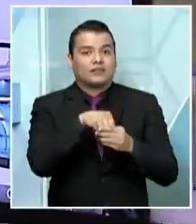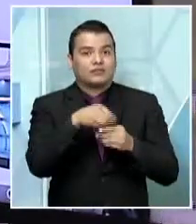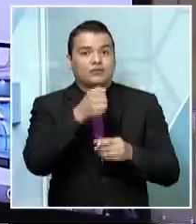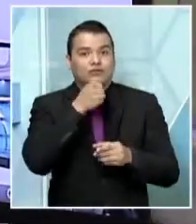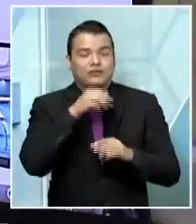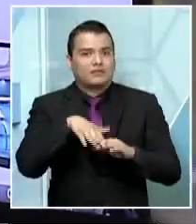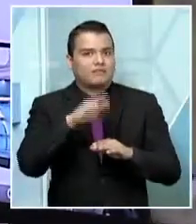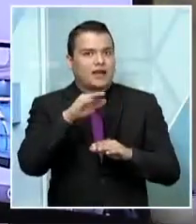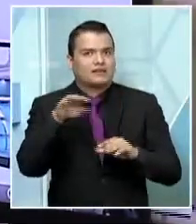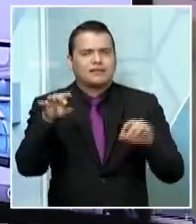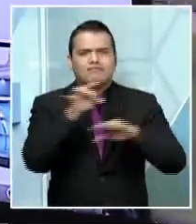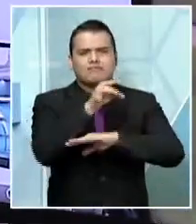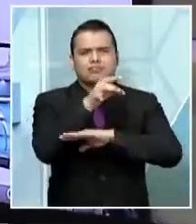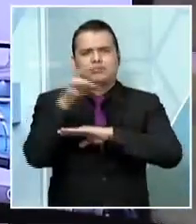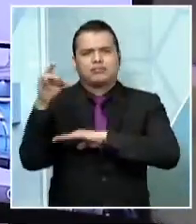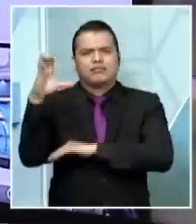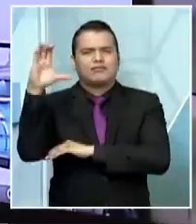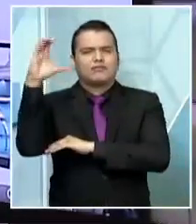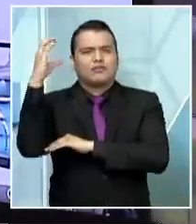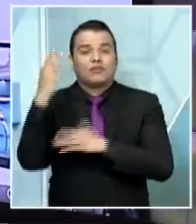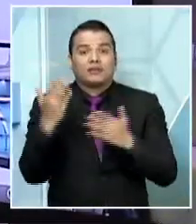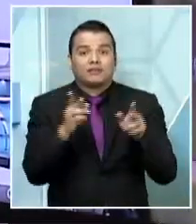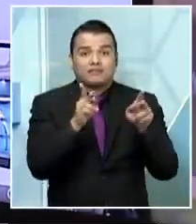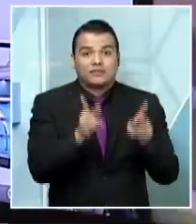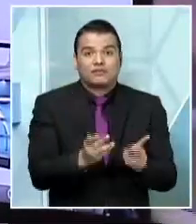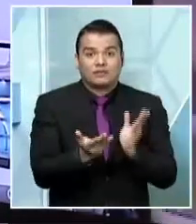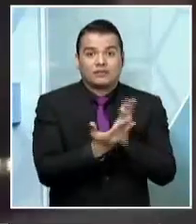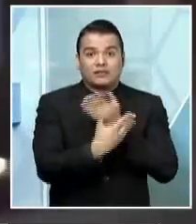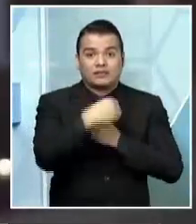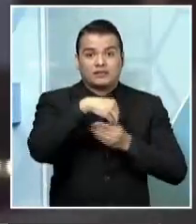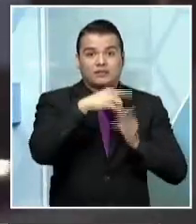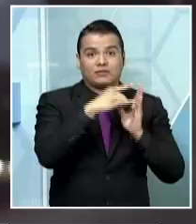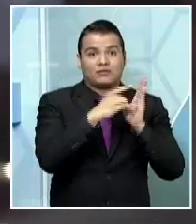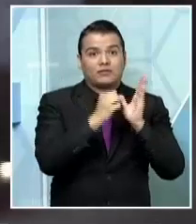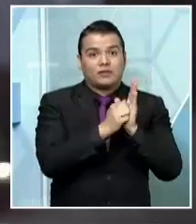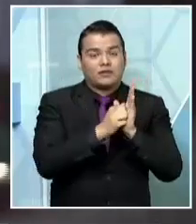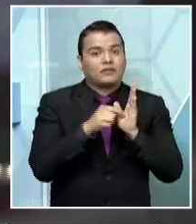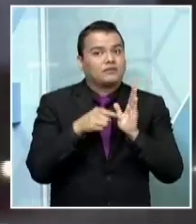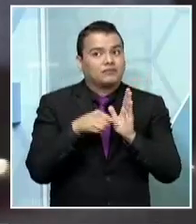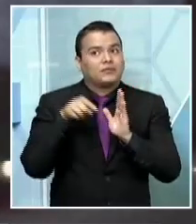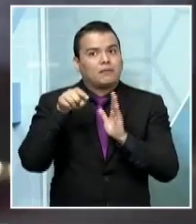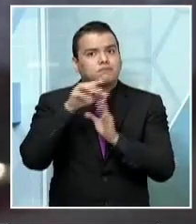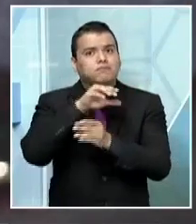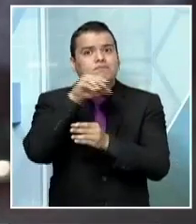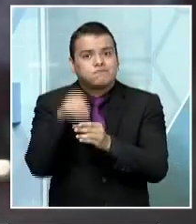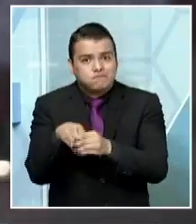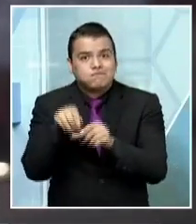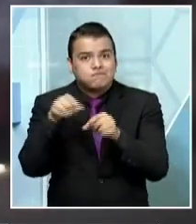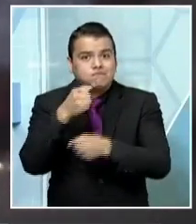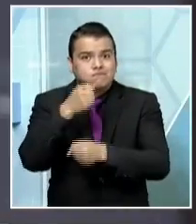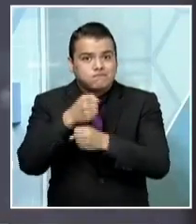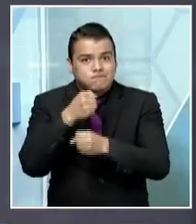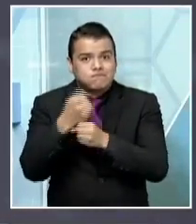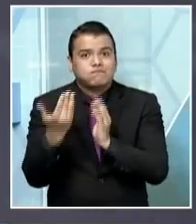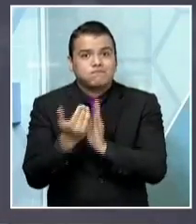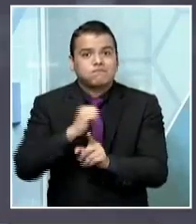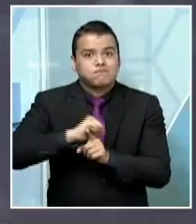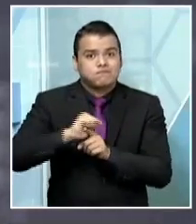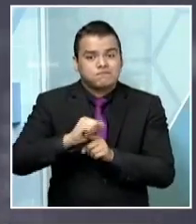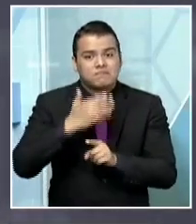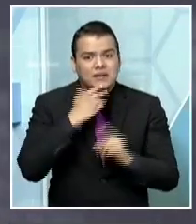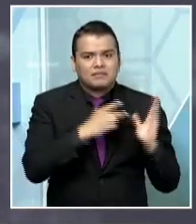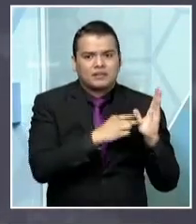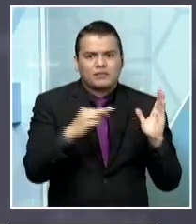de Colombia, y en un modelo donde estos estudiantes nuestros aprenden con la mejor tecnología, con el mejor talento humano, a